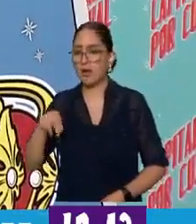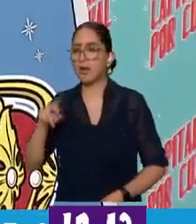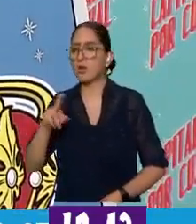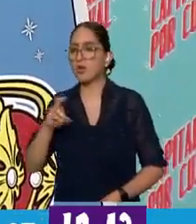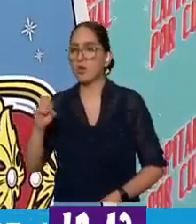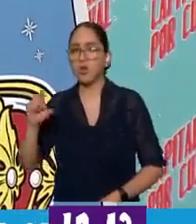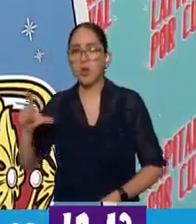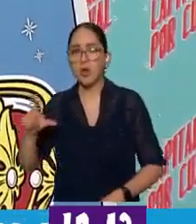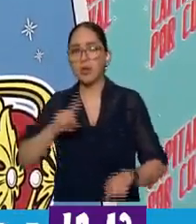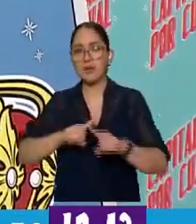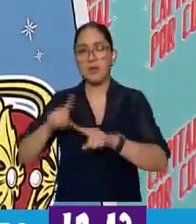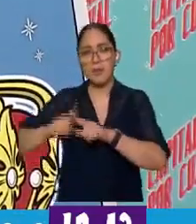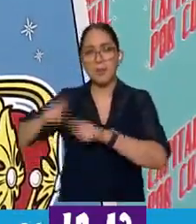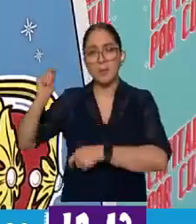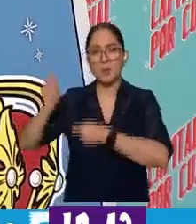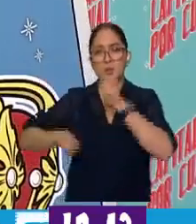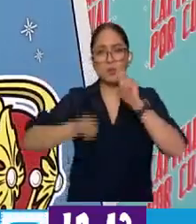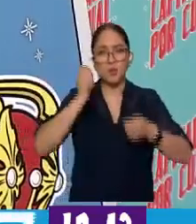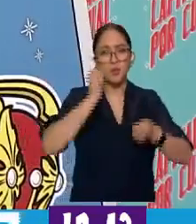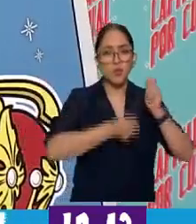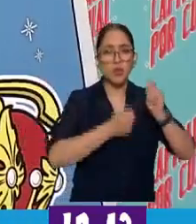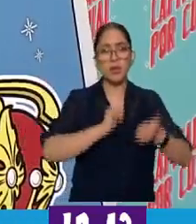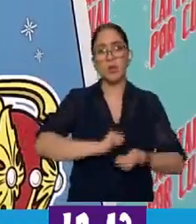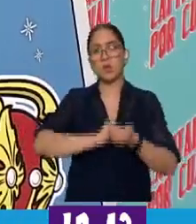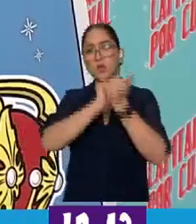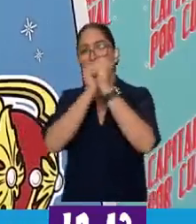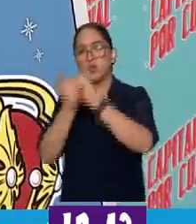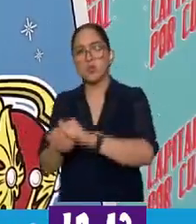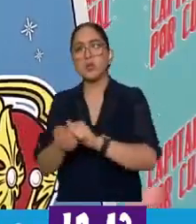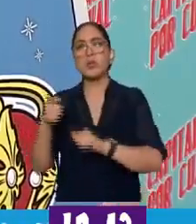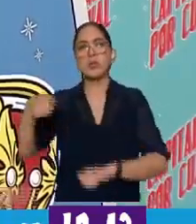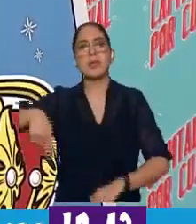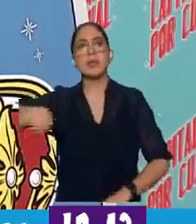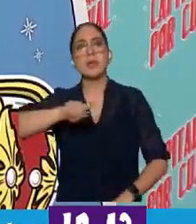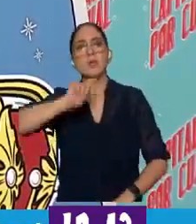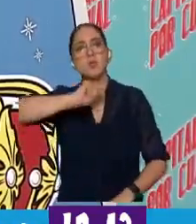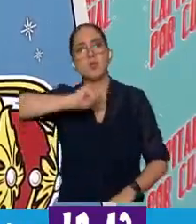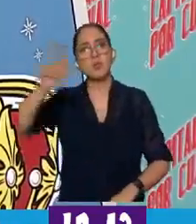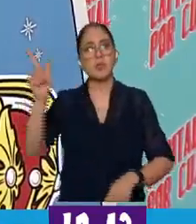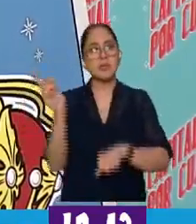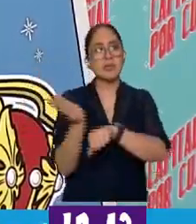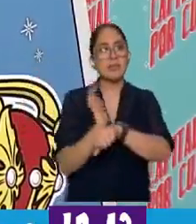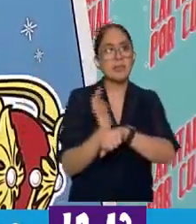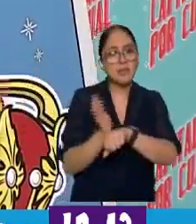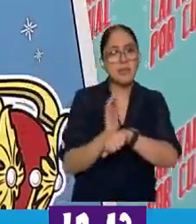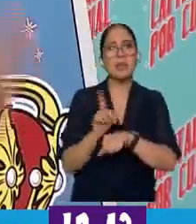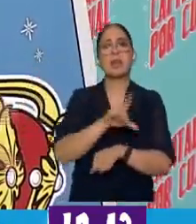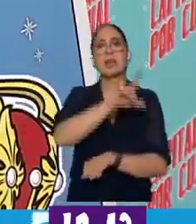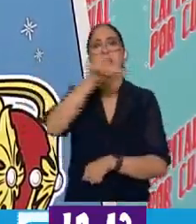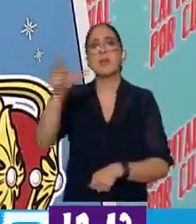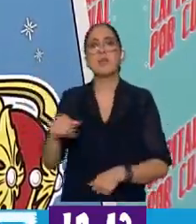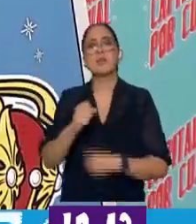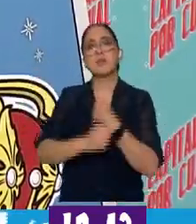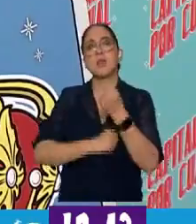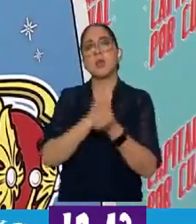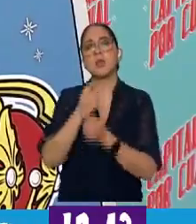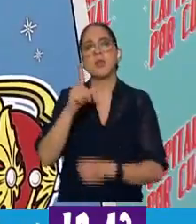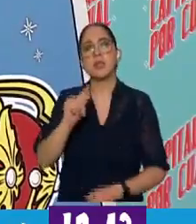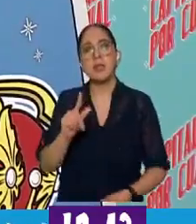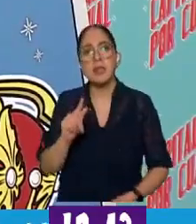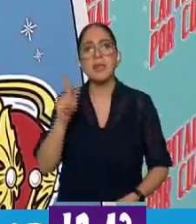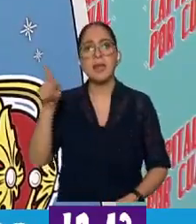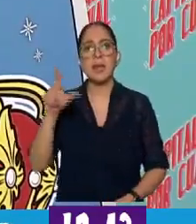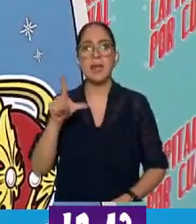con instrumentación, además de que se vuelve ya estrella de cine. Y ya en los 70 viene la etapa de Las Vegas. Entonces, al principio iba a ser puro